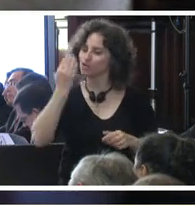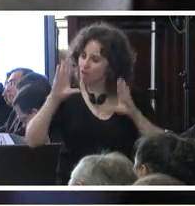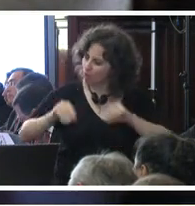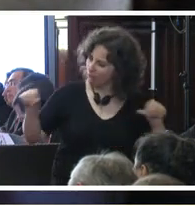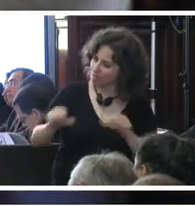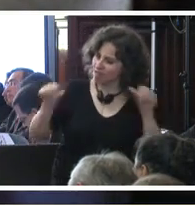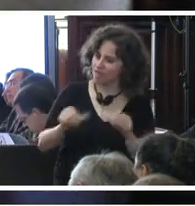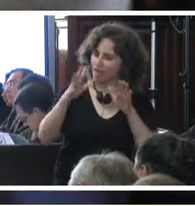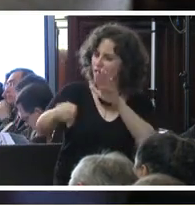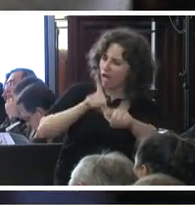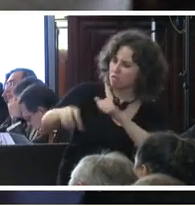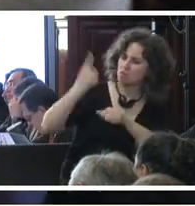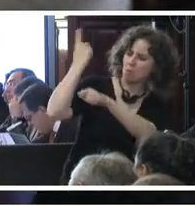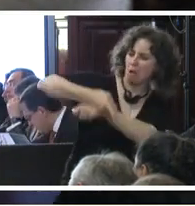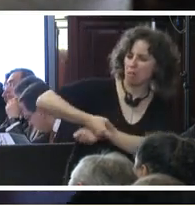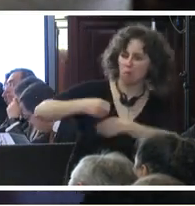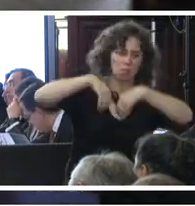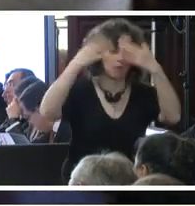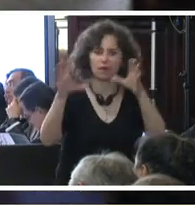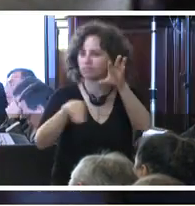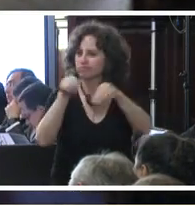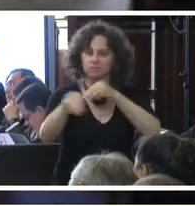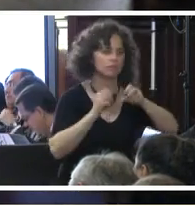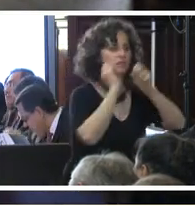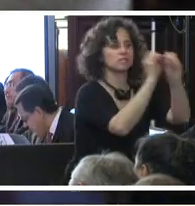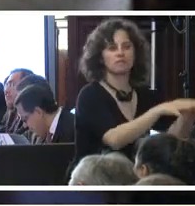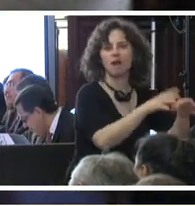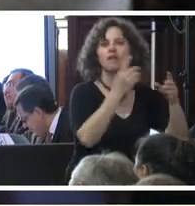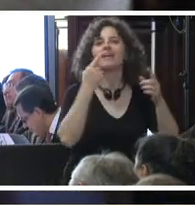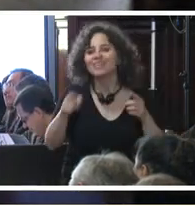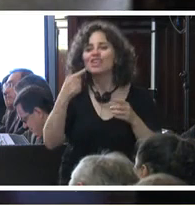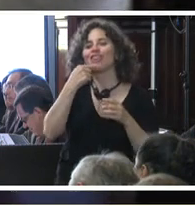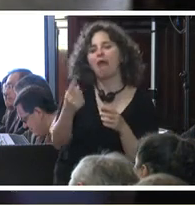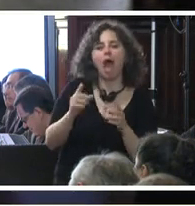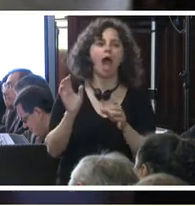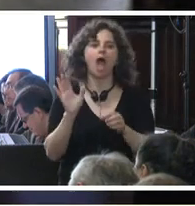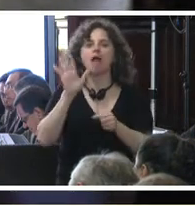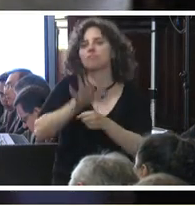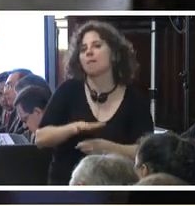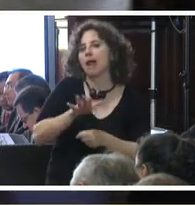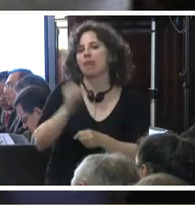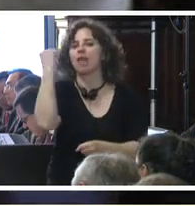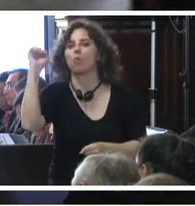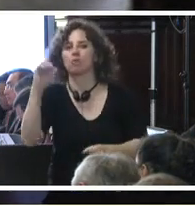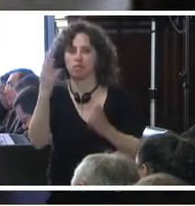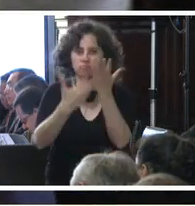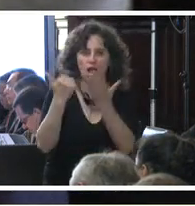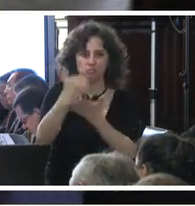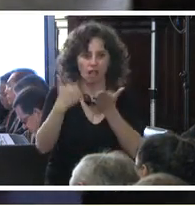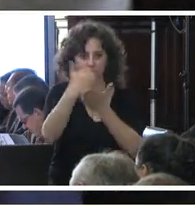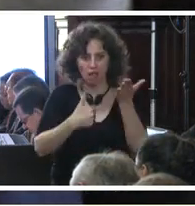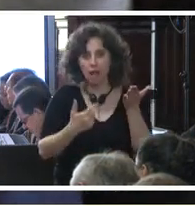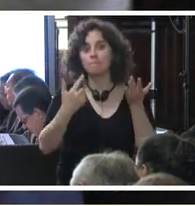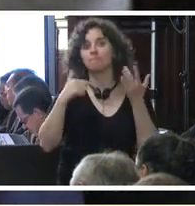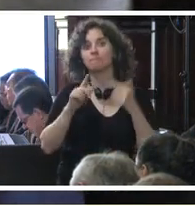actividades de detenciones arbitrarias que llevaban en el supuesto combate a la delincuencia. Seguido de una